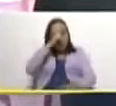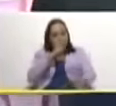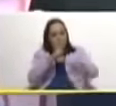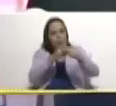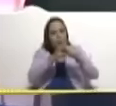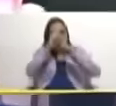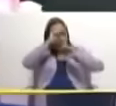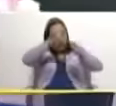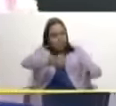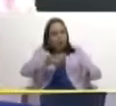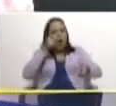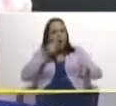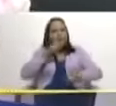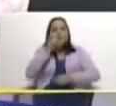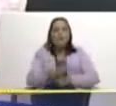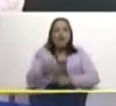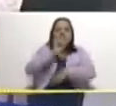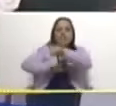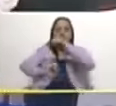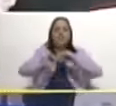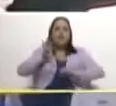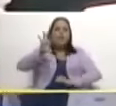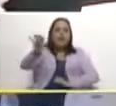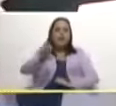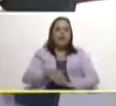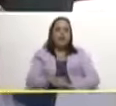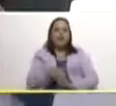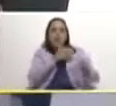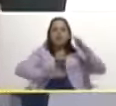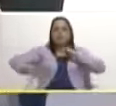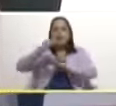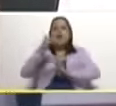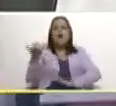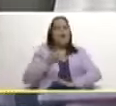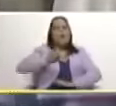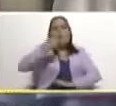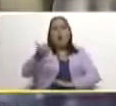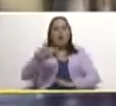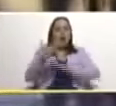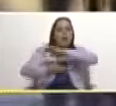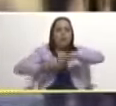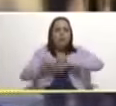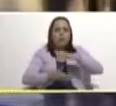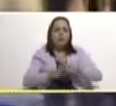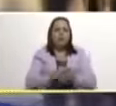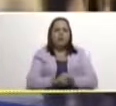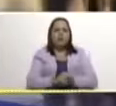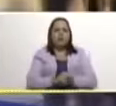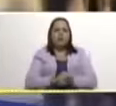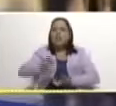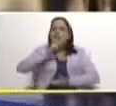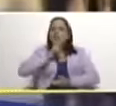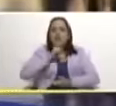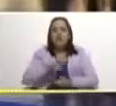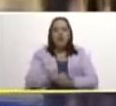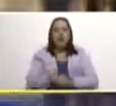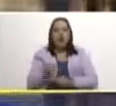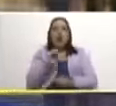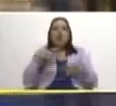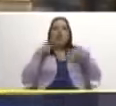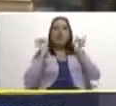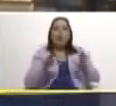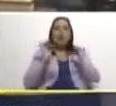a un hombre bueno que defendió la patria por encima de cualquier circunstancia, dificultad o